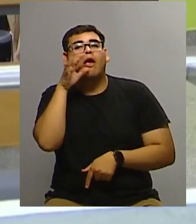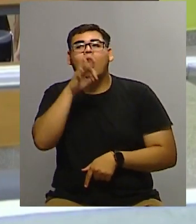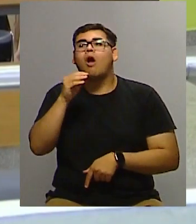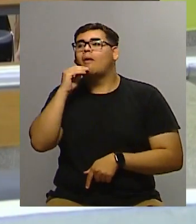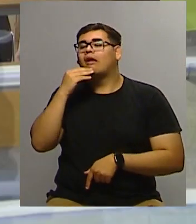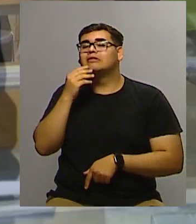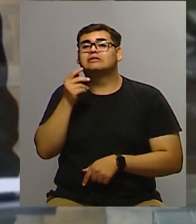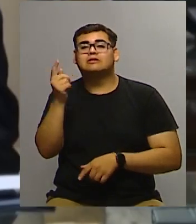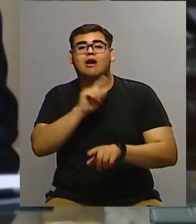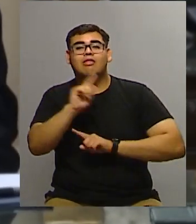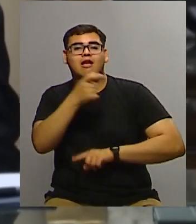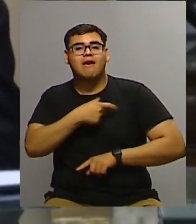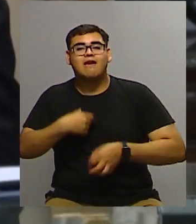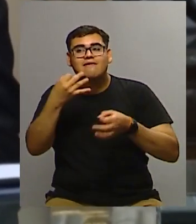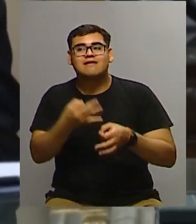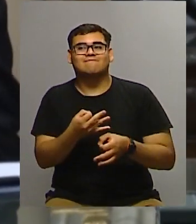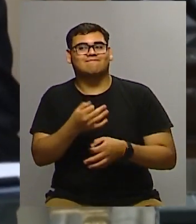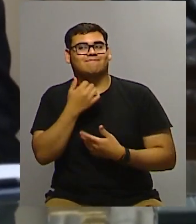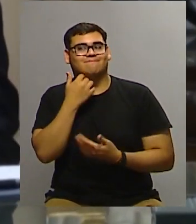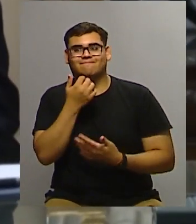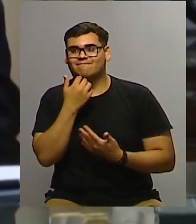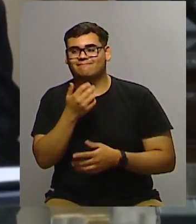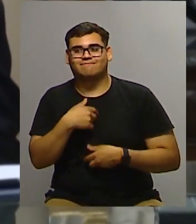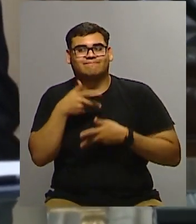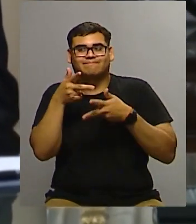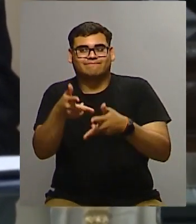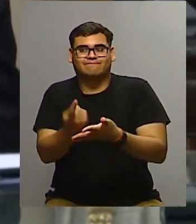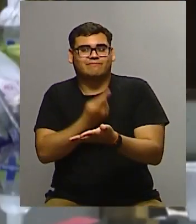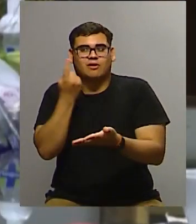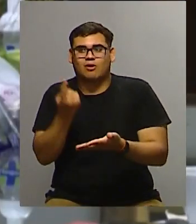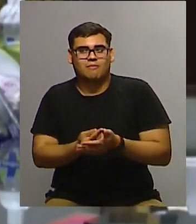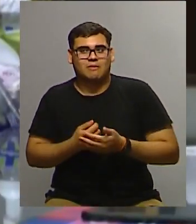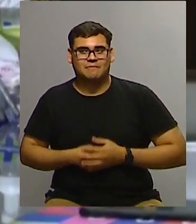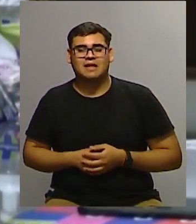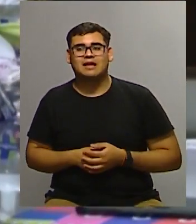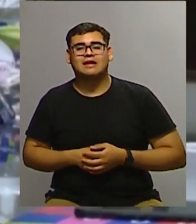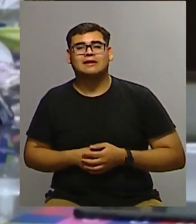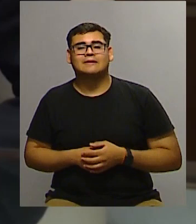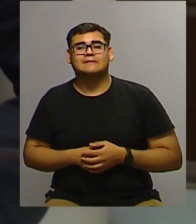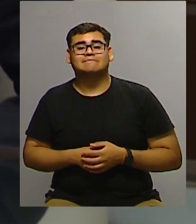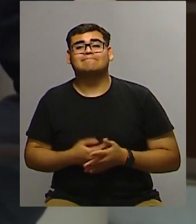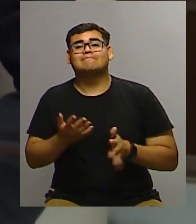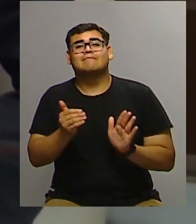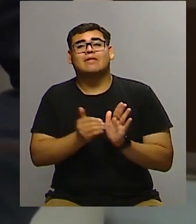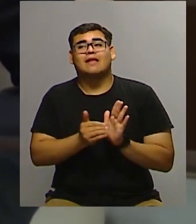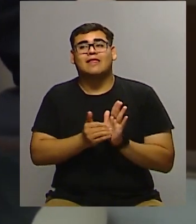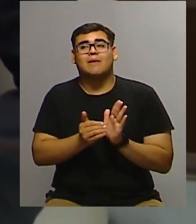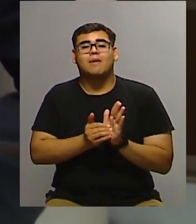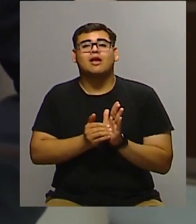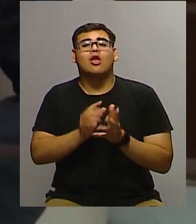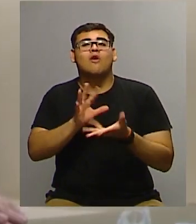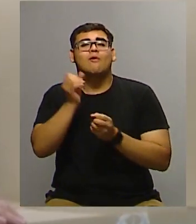dirigente. Entiendo que las chances se agrandan o se achican de acuerdo a la mejora